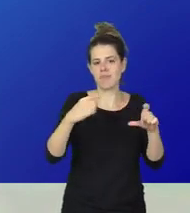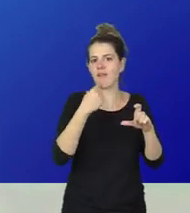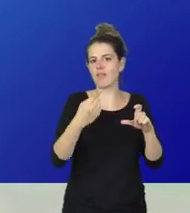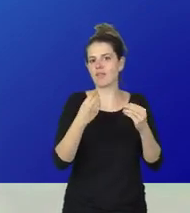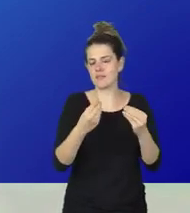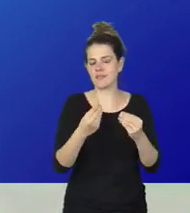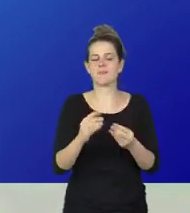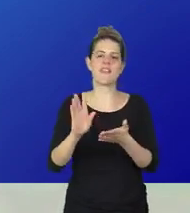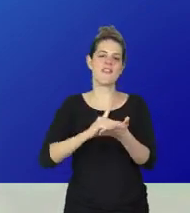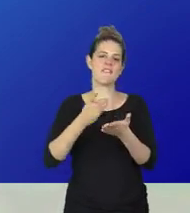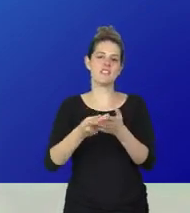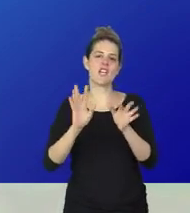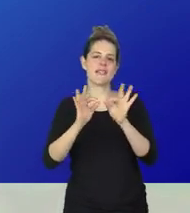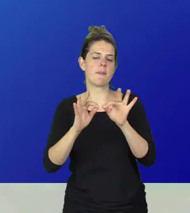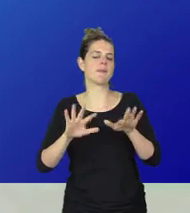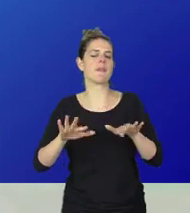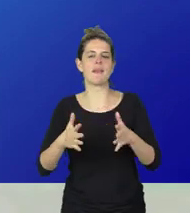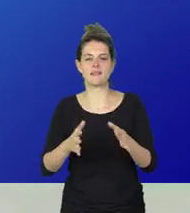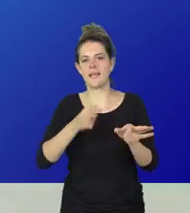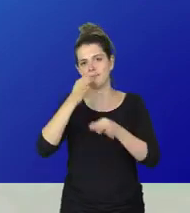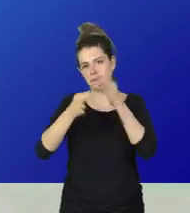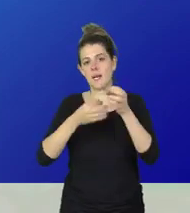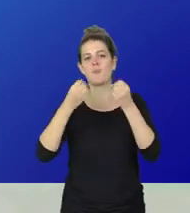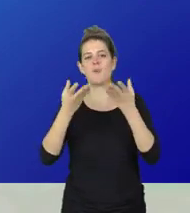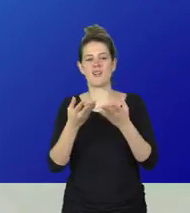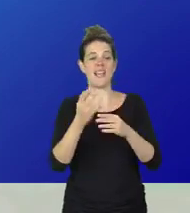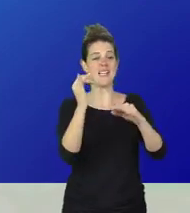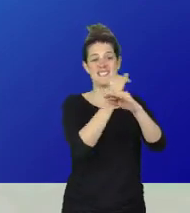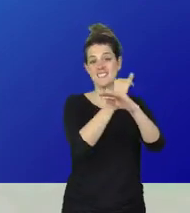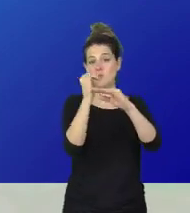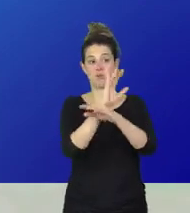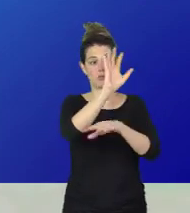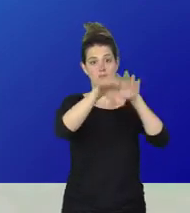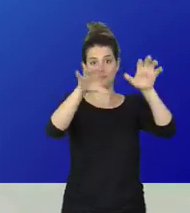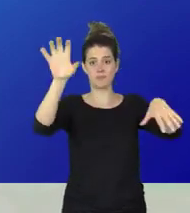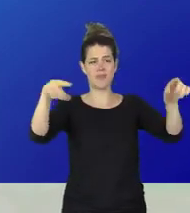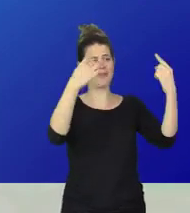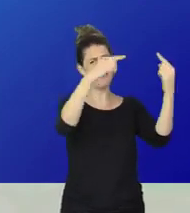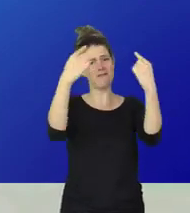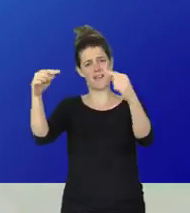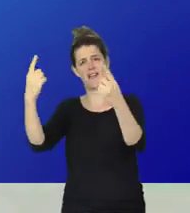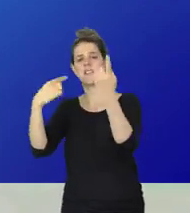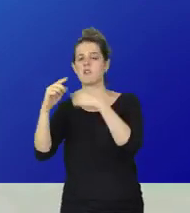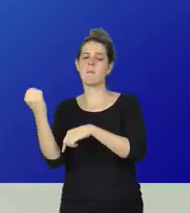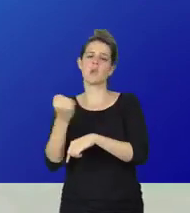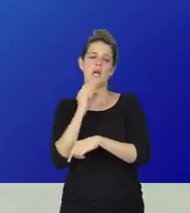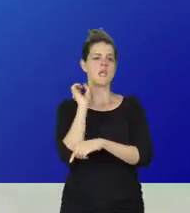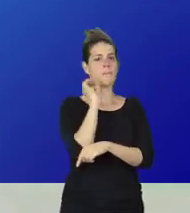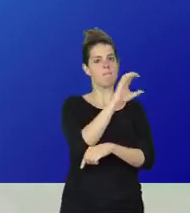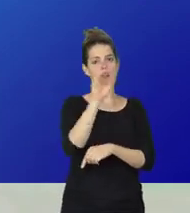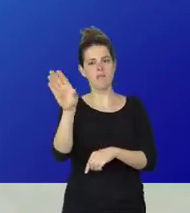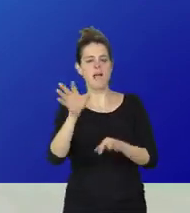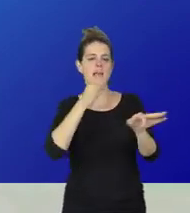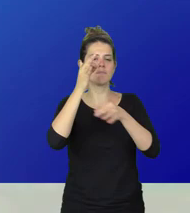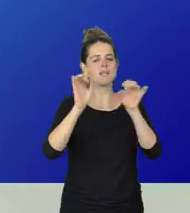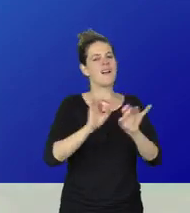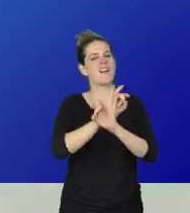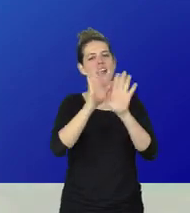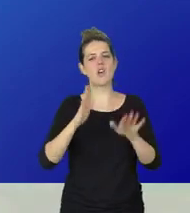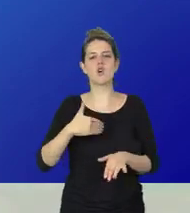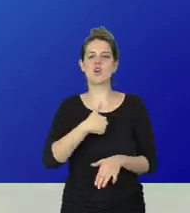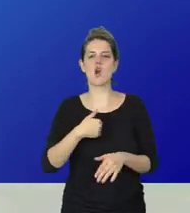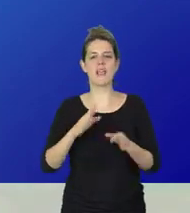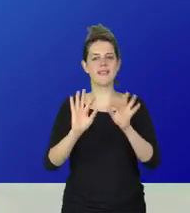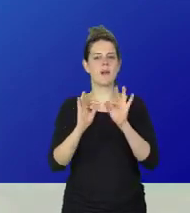intérprete, porque bueno, los espacios eran muy diversos a los que íbamos a enviar este material, ¿no? La Asociación de Intérpretes, y